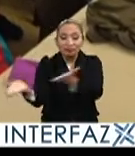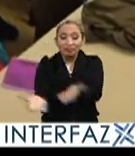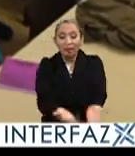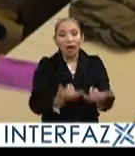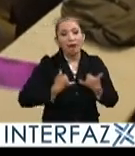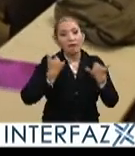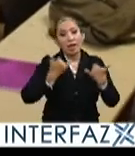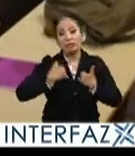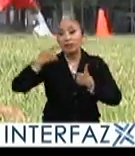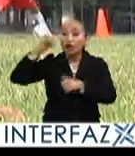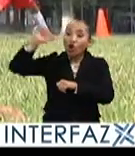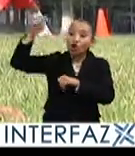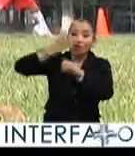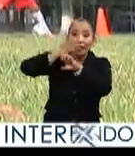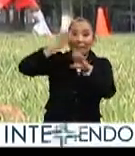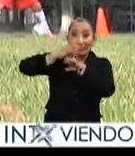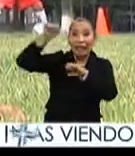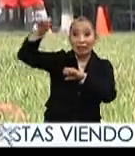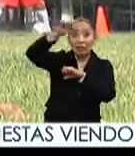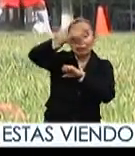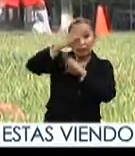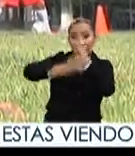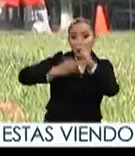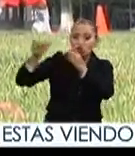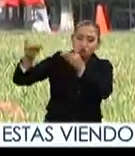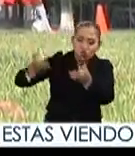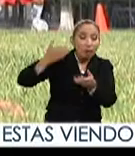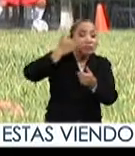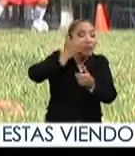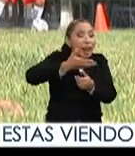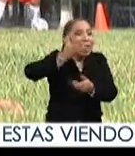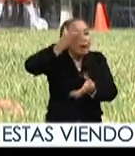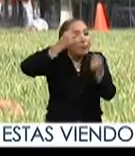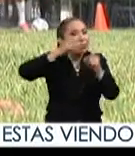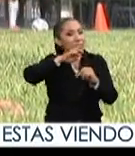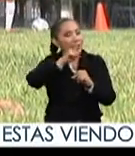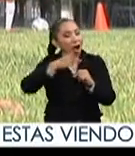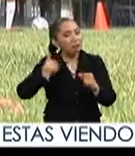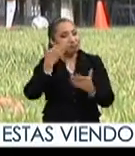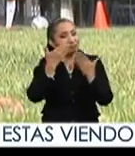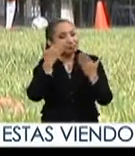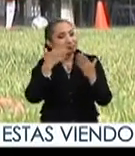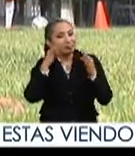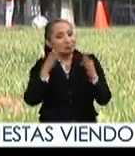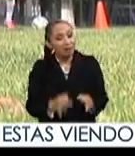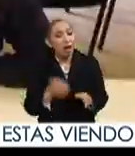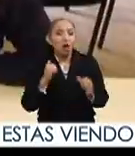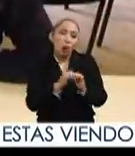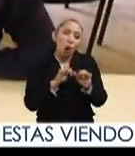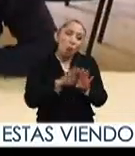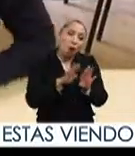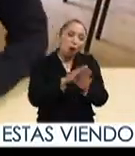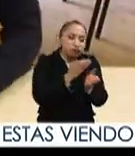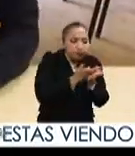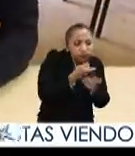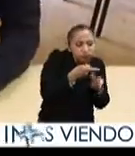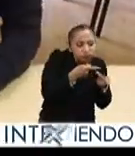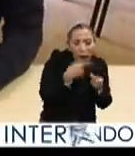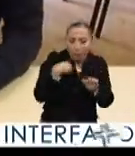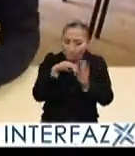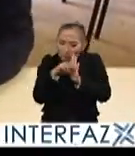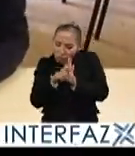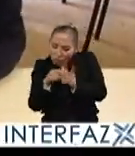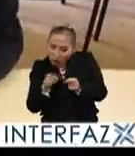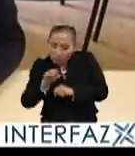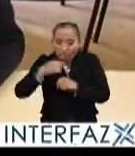puertas a jóvenes del interior de la República y del mundo que busquen adquirir una mejor formación, ya sea como estrategas,